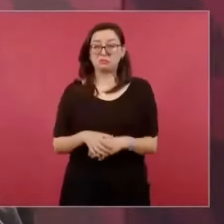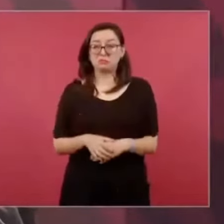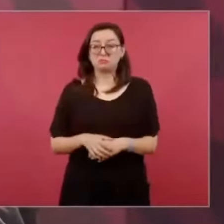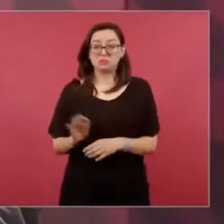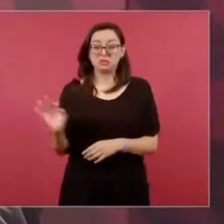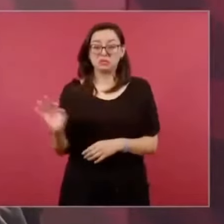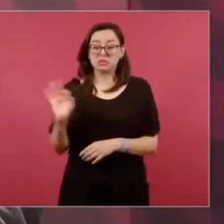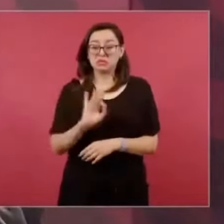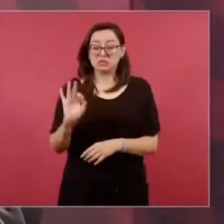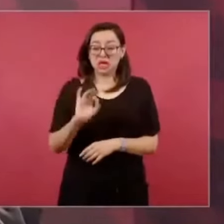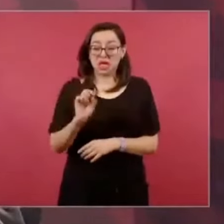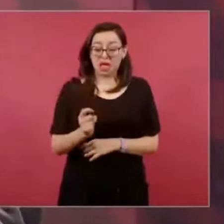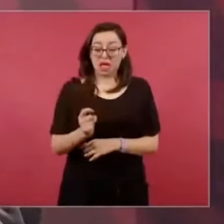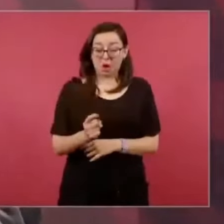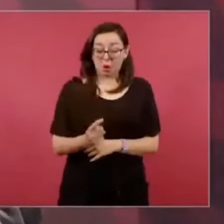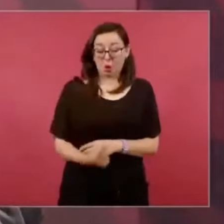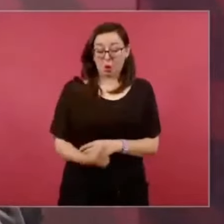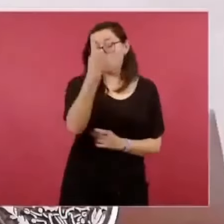con objetividad,